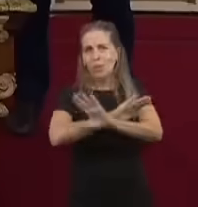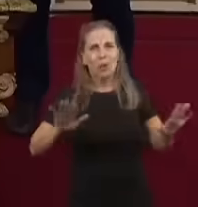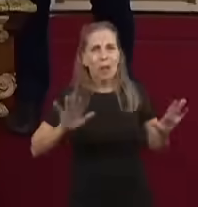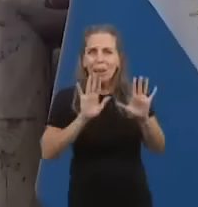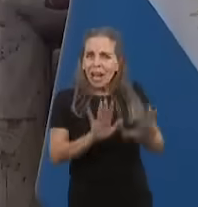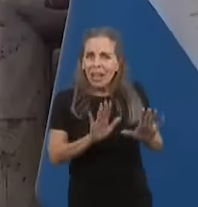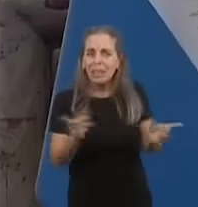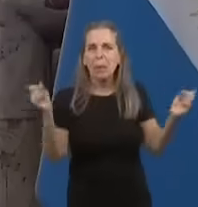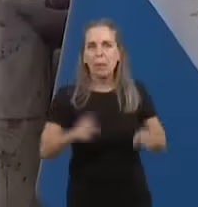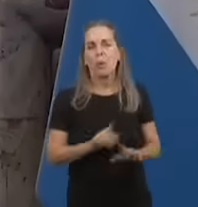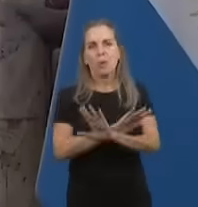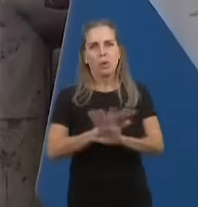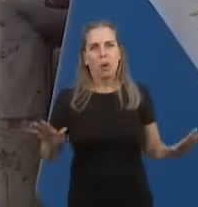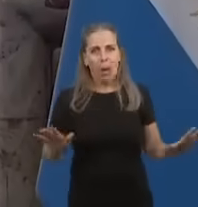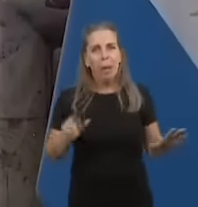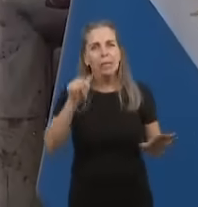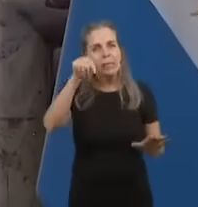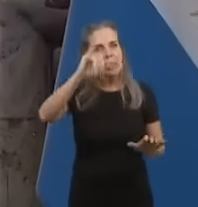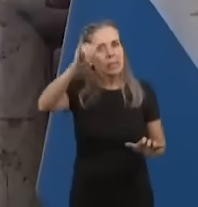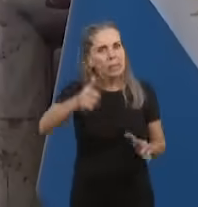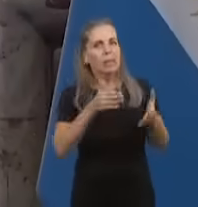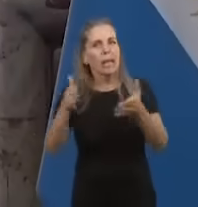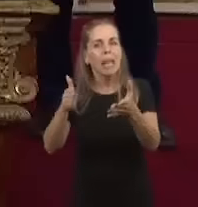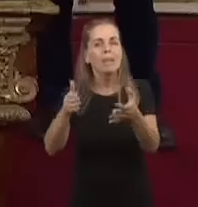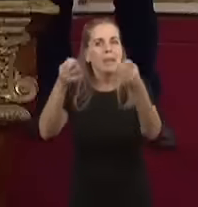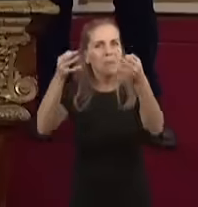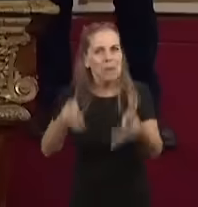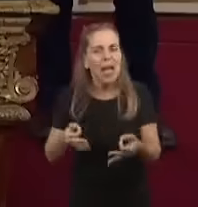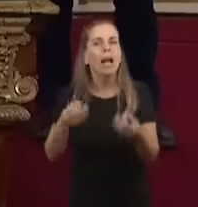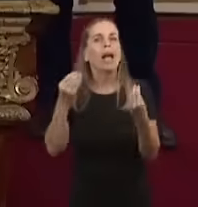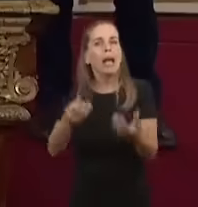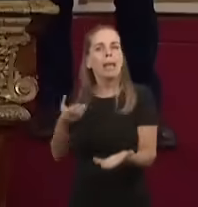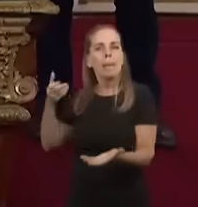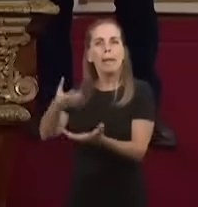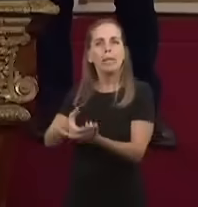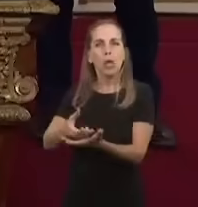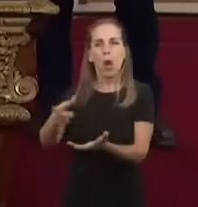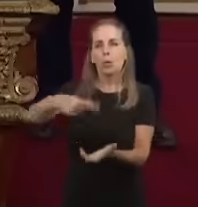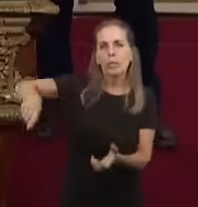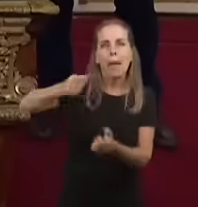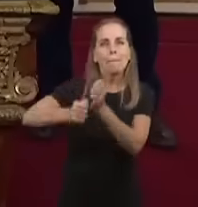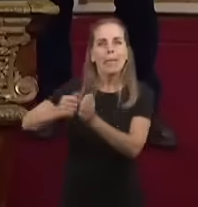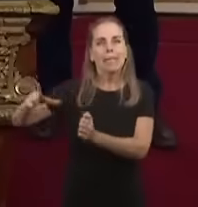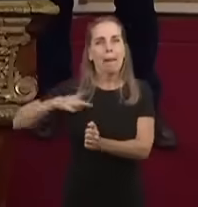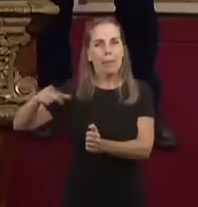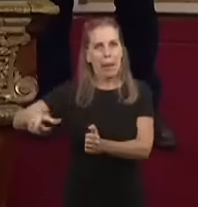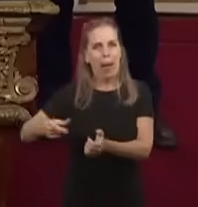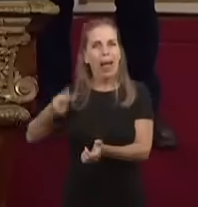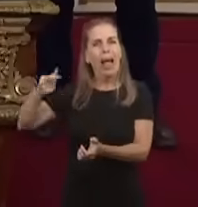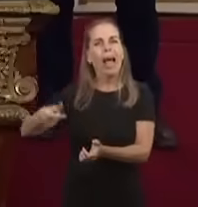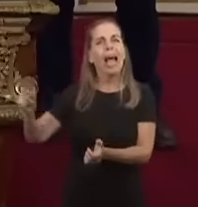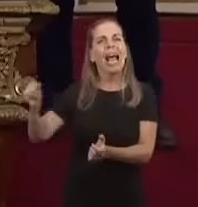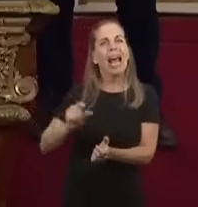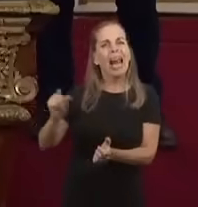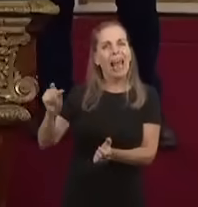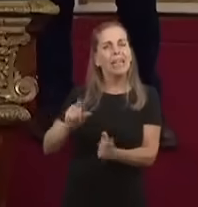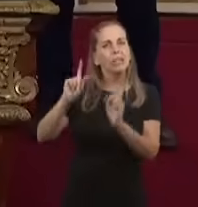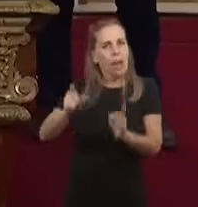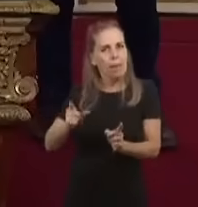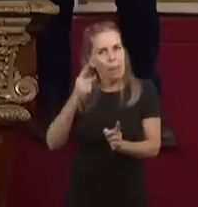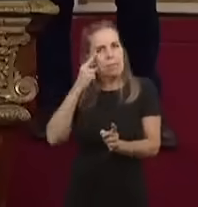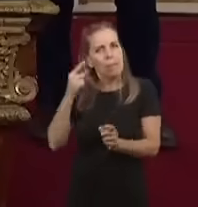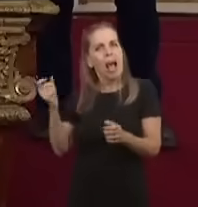eso la salida vendrá de la mano de la inversión del sector privado y del crédito financiado genuinamente por el ahorro Porque esa es la